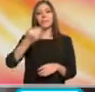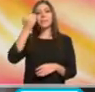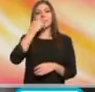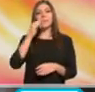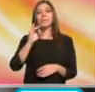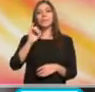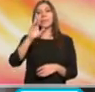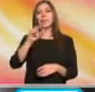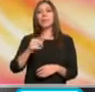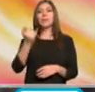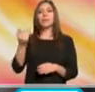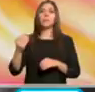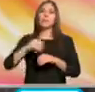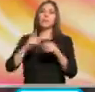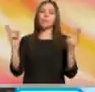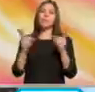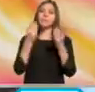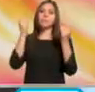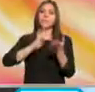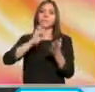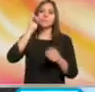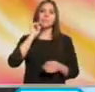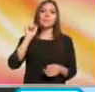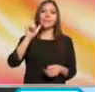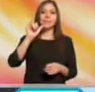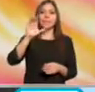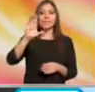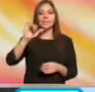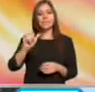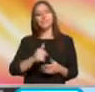que es. incluir en nuestra dieta. Muchas gracias, Al Alicia. contrario, hay Gracias, mucho que